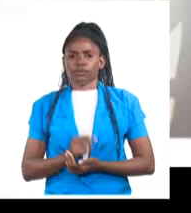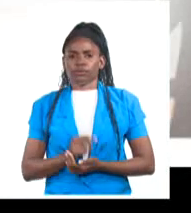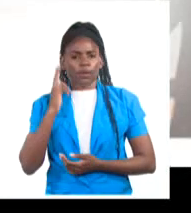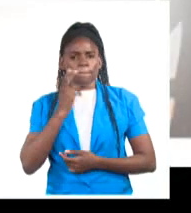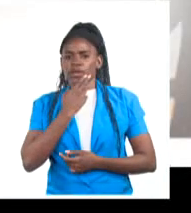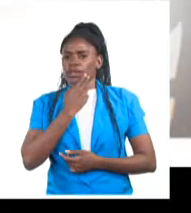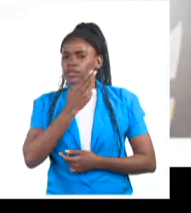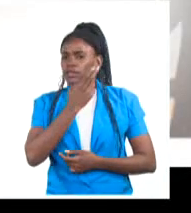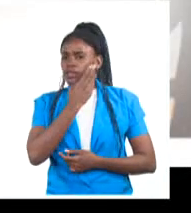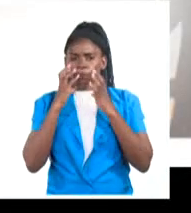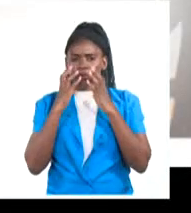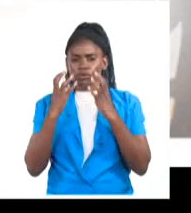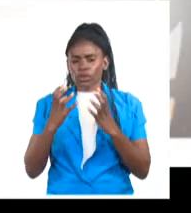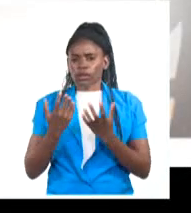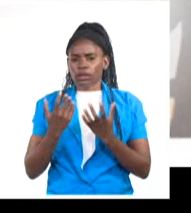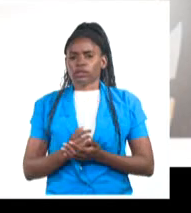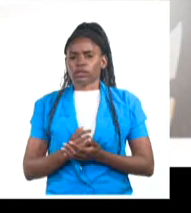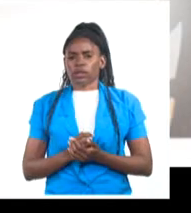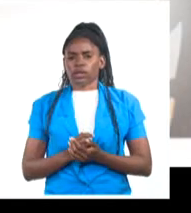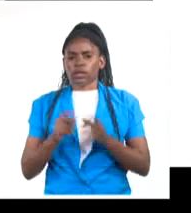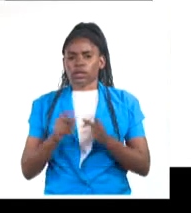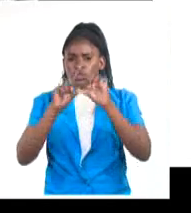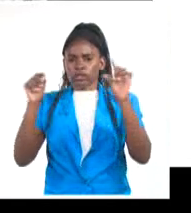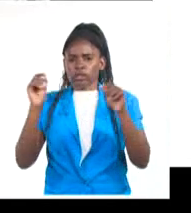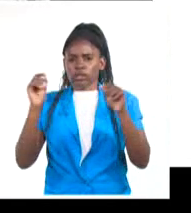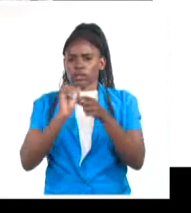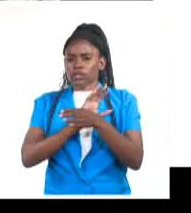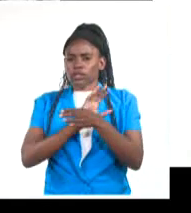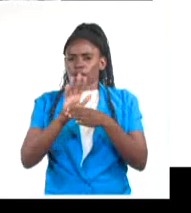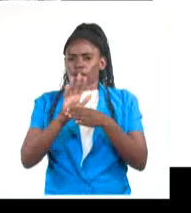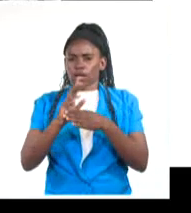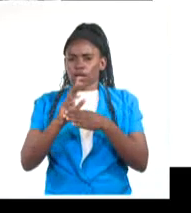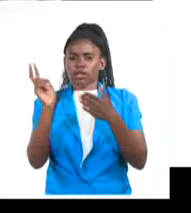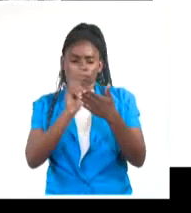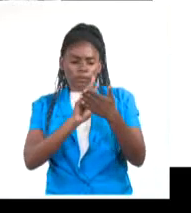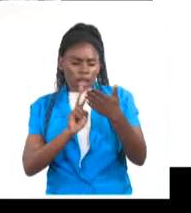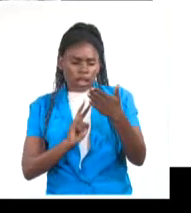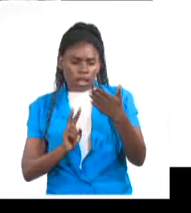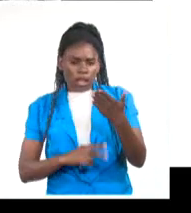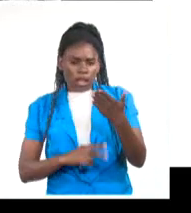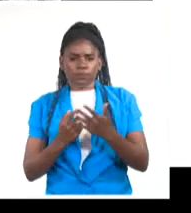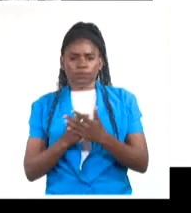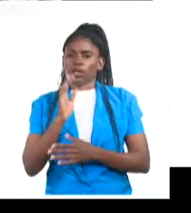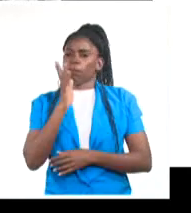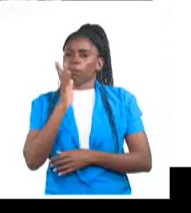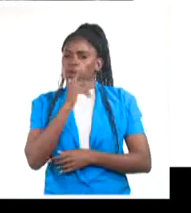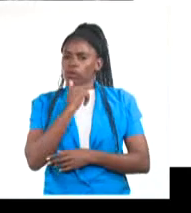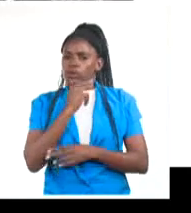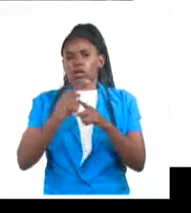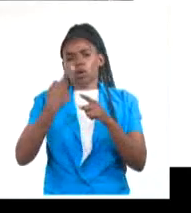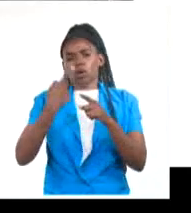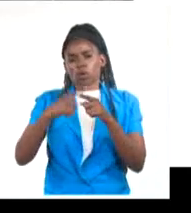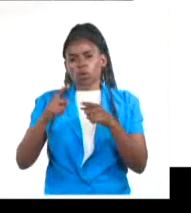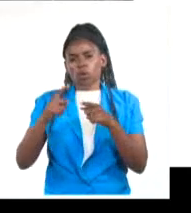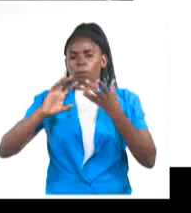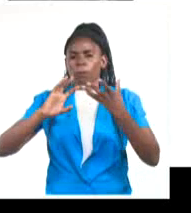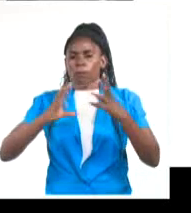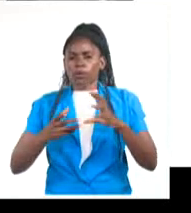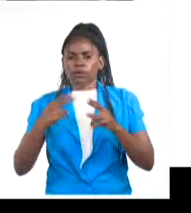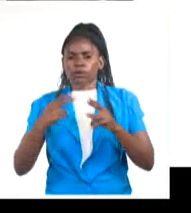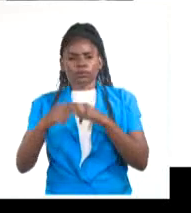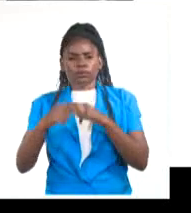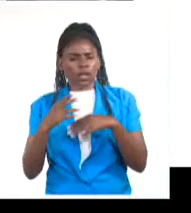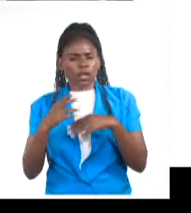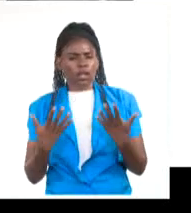título, responde a que en la obra y ejemplar vida del apóstol se miran los fotógrafos de siempre para darle sentido y